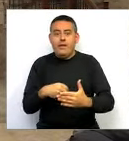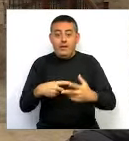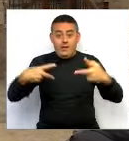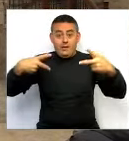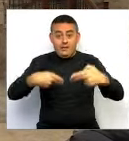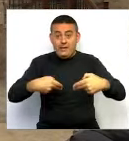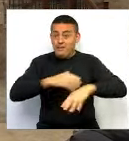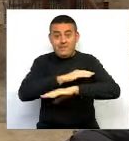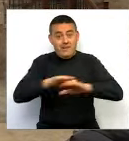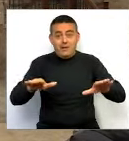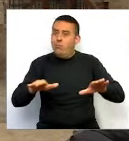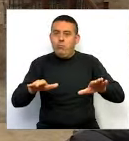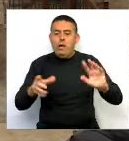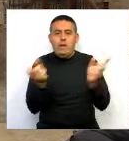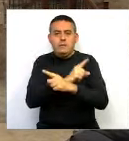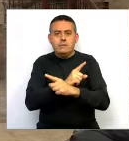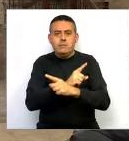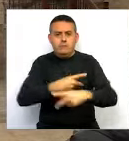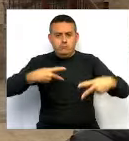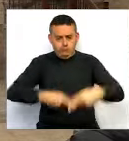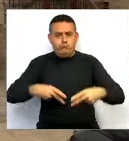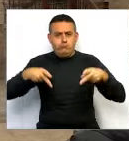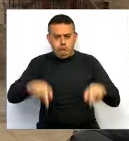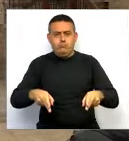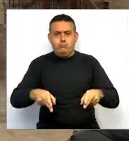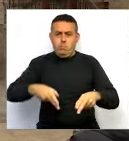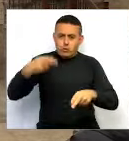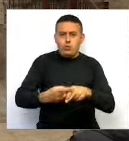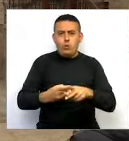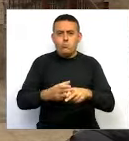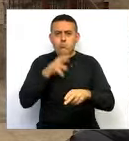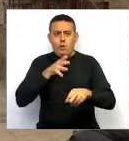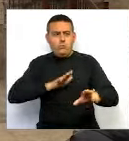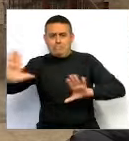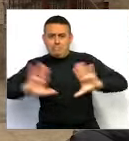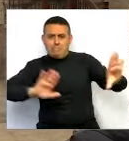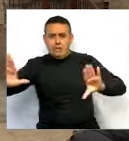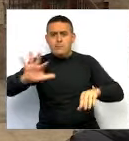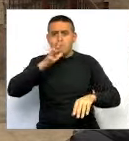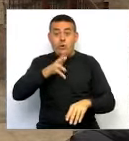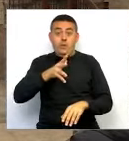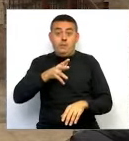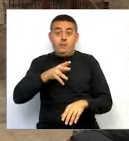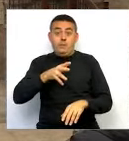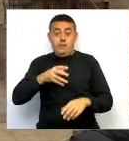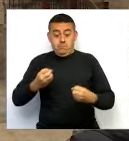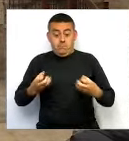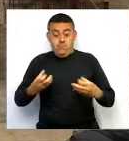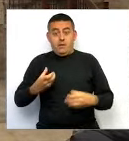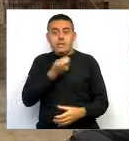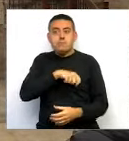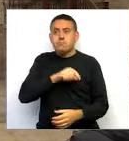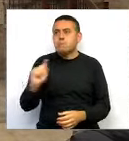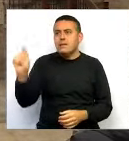tengan que ser más restrictivas para evitar los contagios desde fuera de los lugares donde hay una mayor